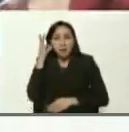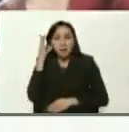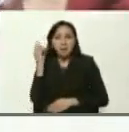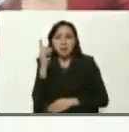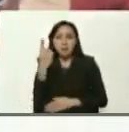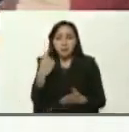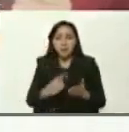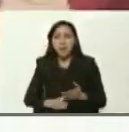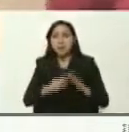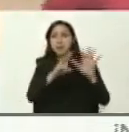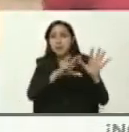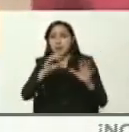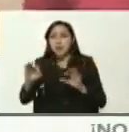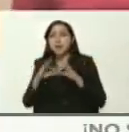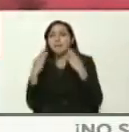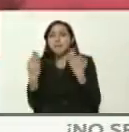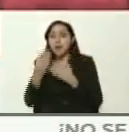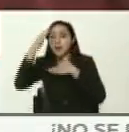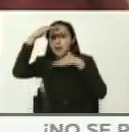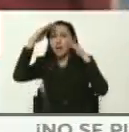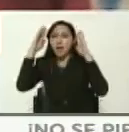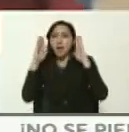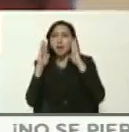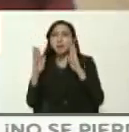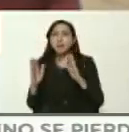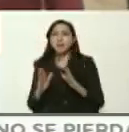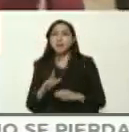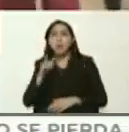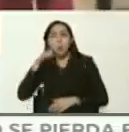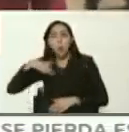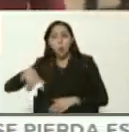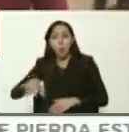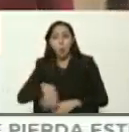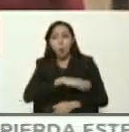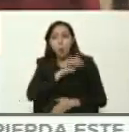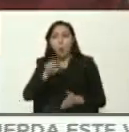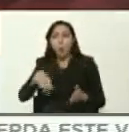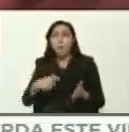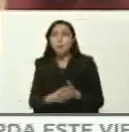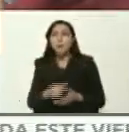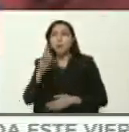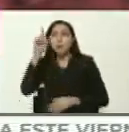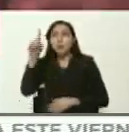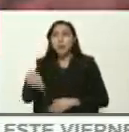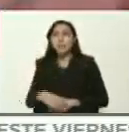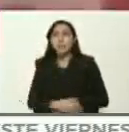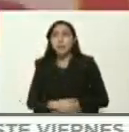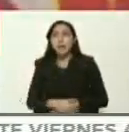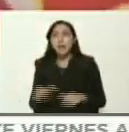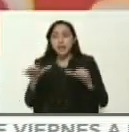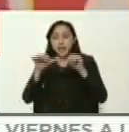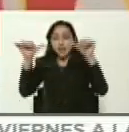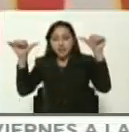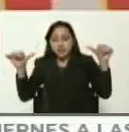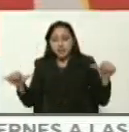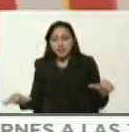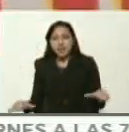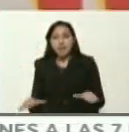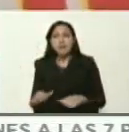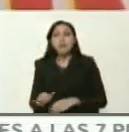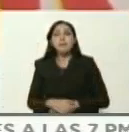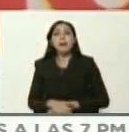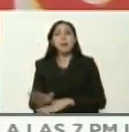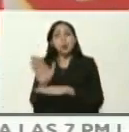1.715 familias atendiendo a todo su pueblo. Y incluye en el sistema de protección social,